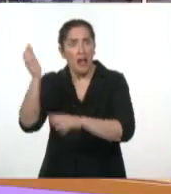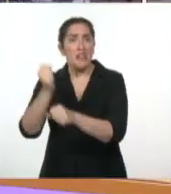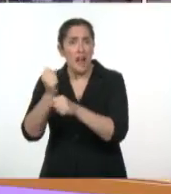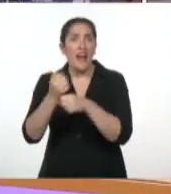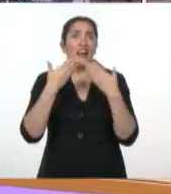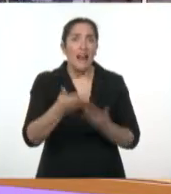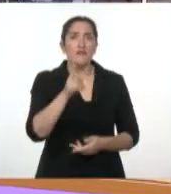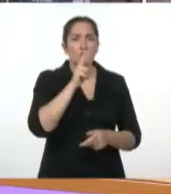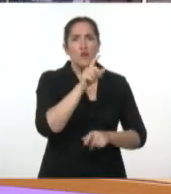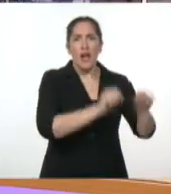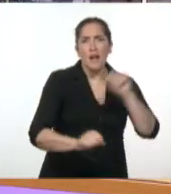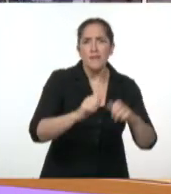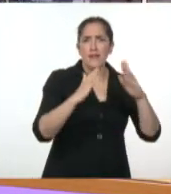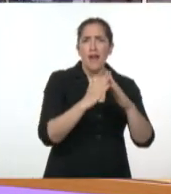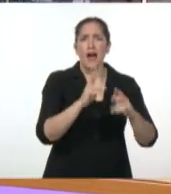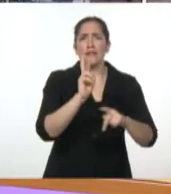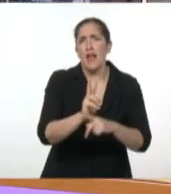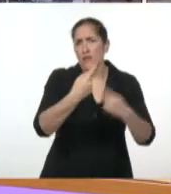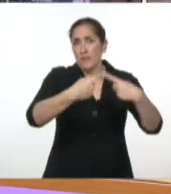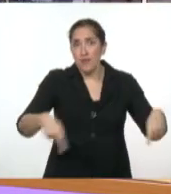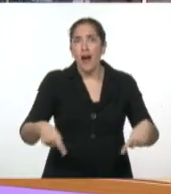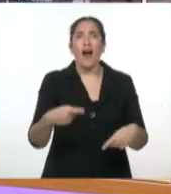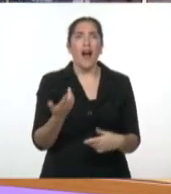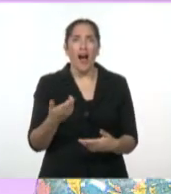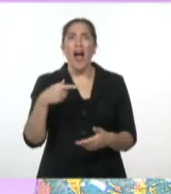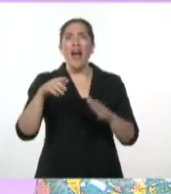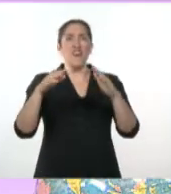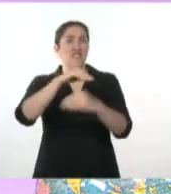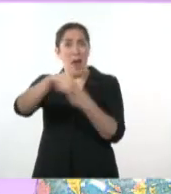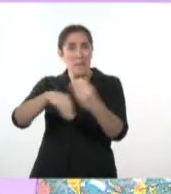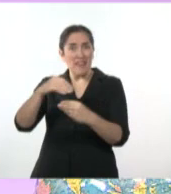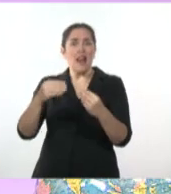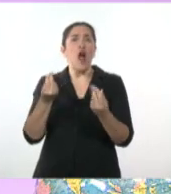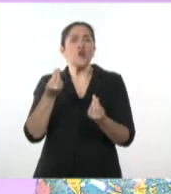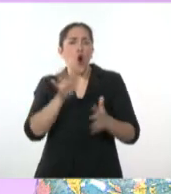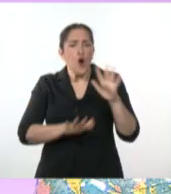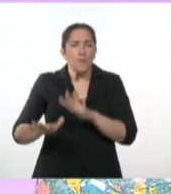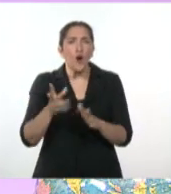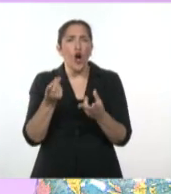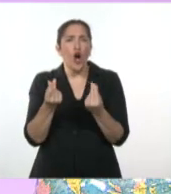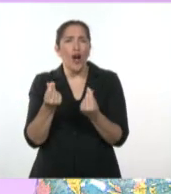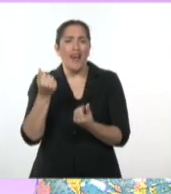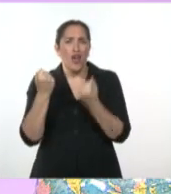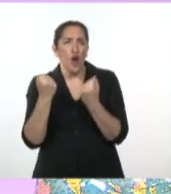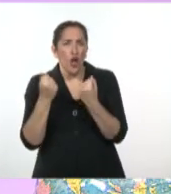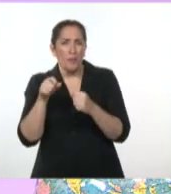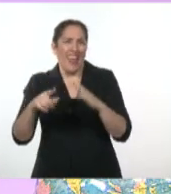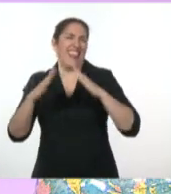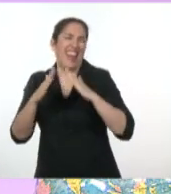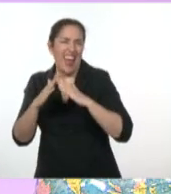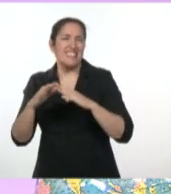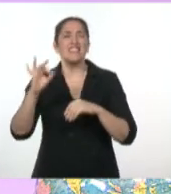Entonces, lo fundamental es entender que para la economía en general de una familia o incluso para la economía de un país, sí, las